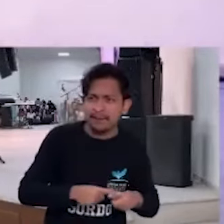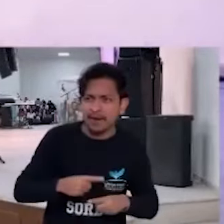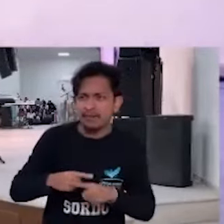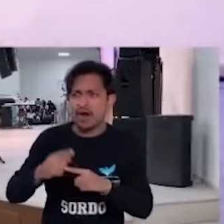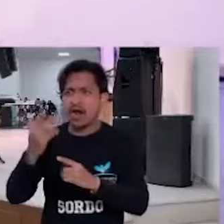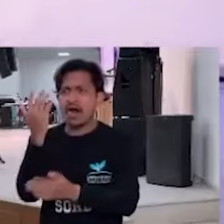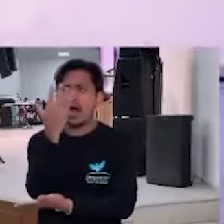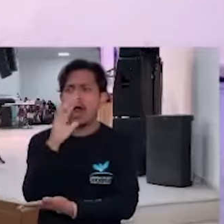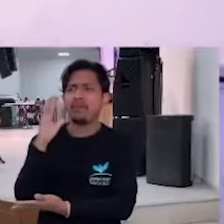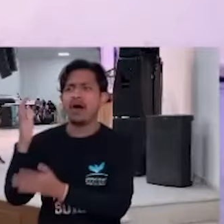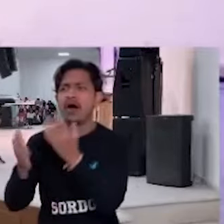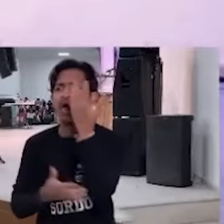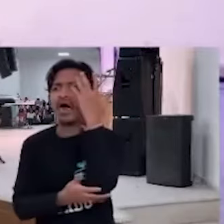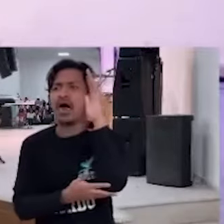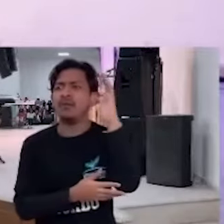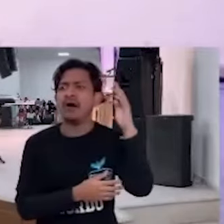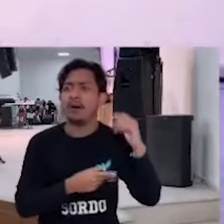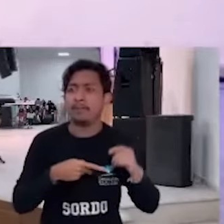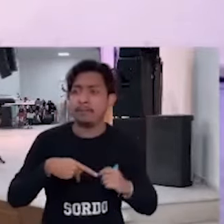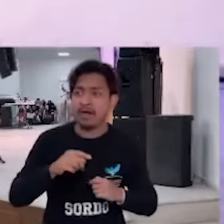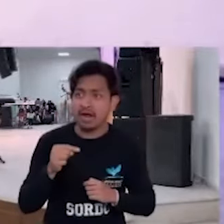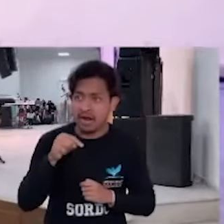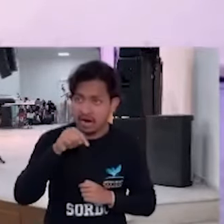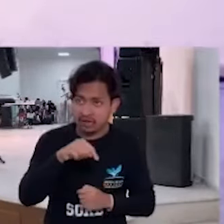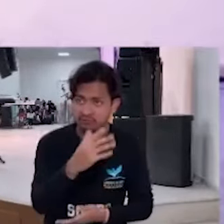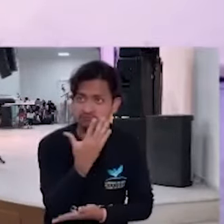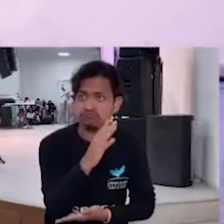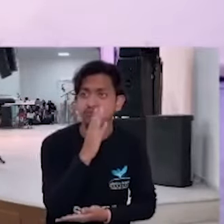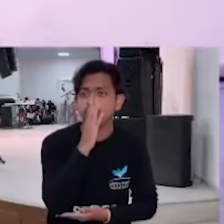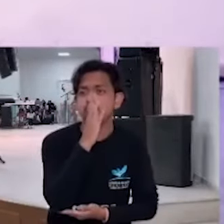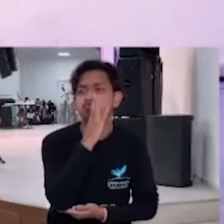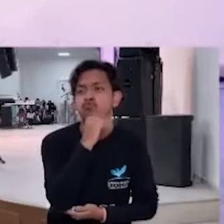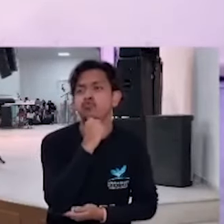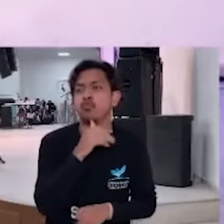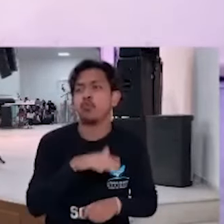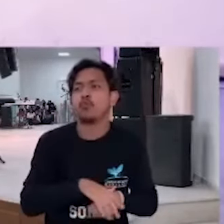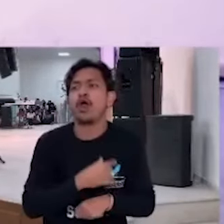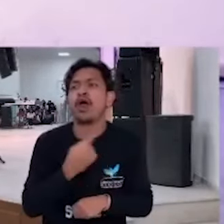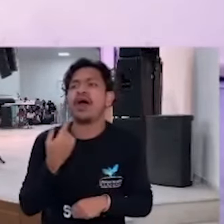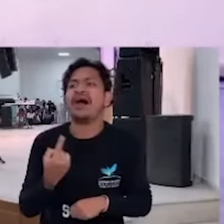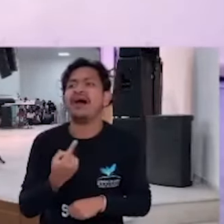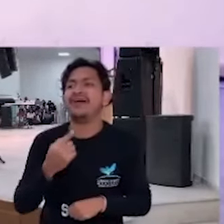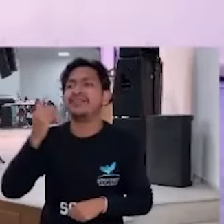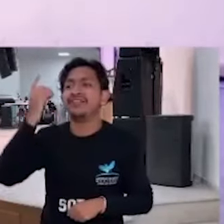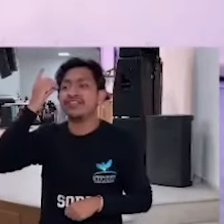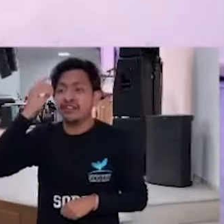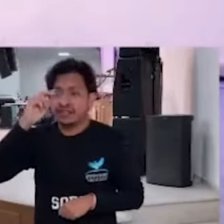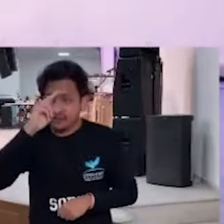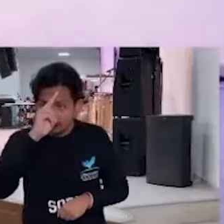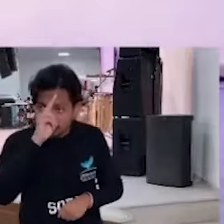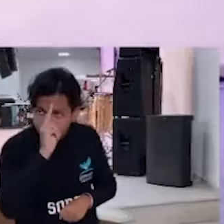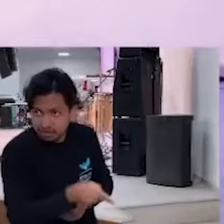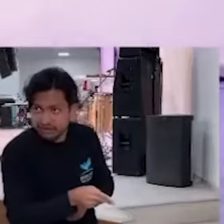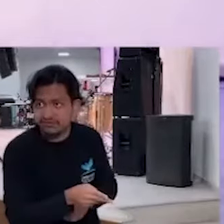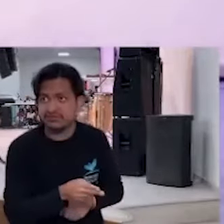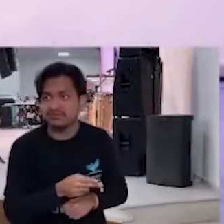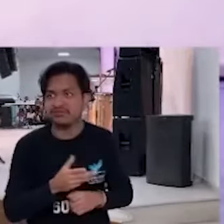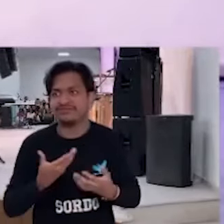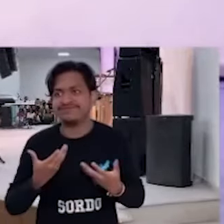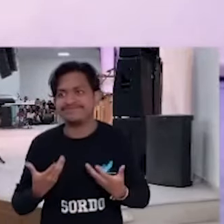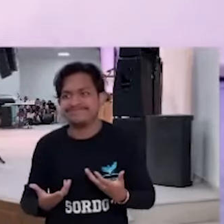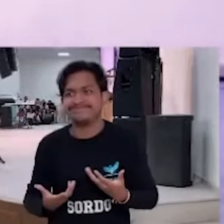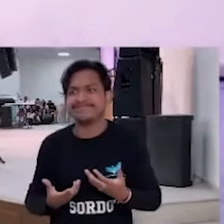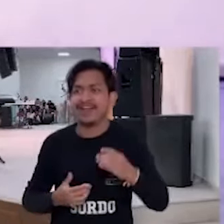fuera tan generoso como tú crees que Él es, ¿por qué te prohíbe comer de ese árbol? Entonces Eva abre una conversación indebida.